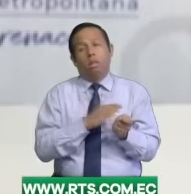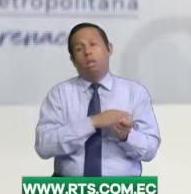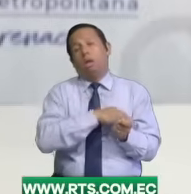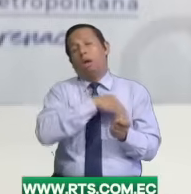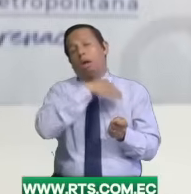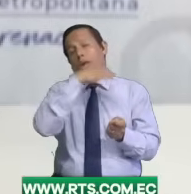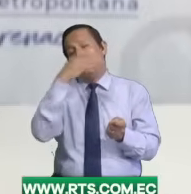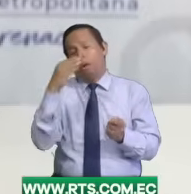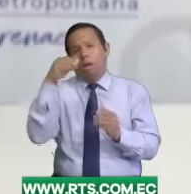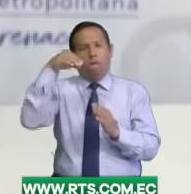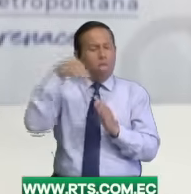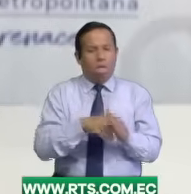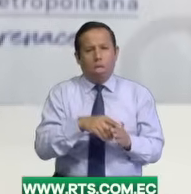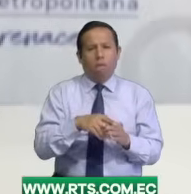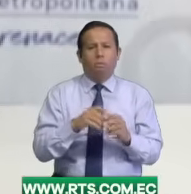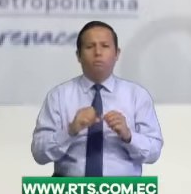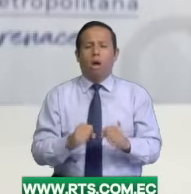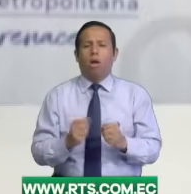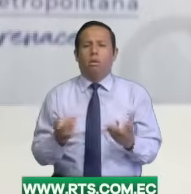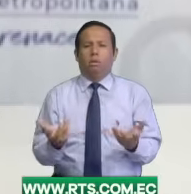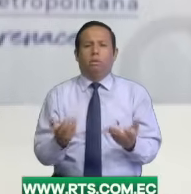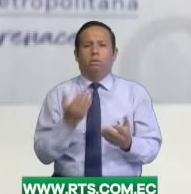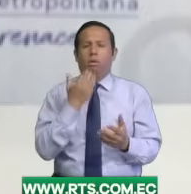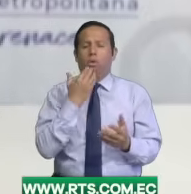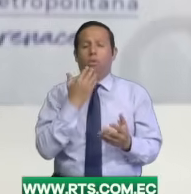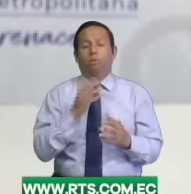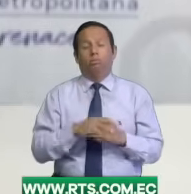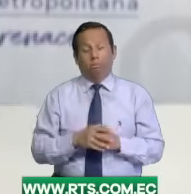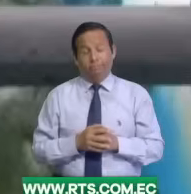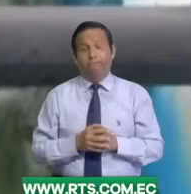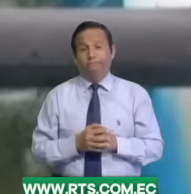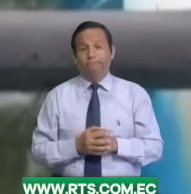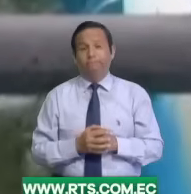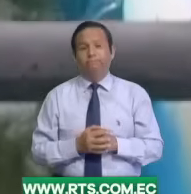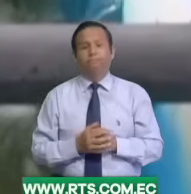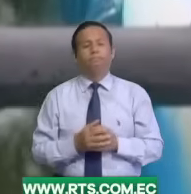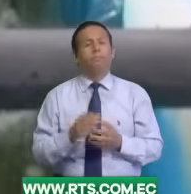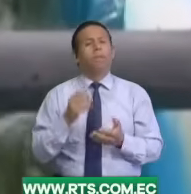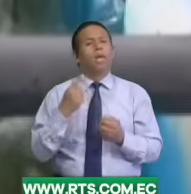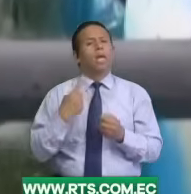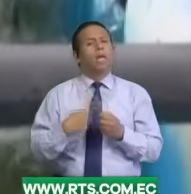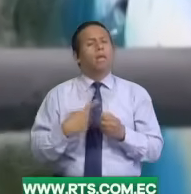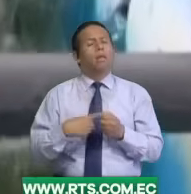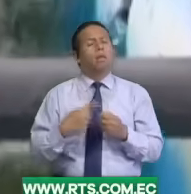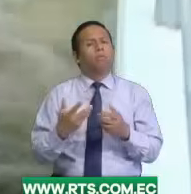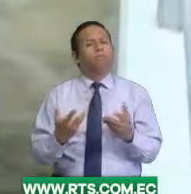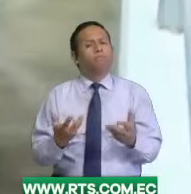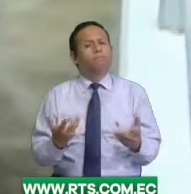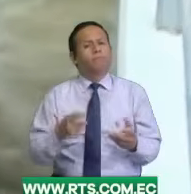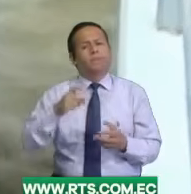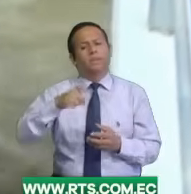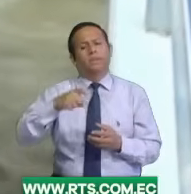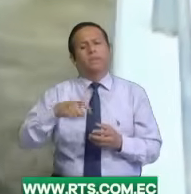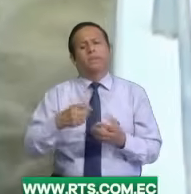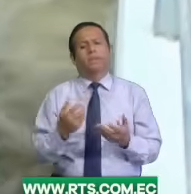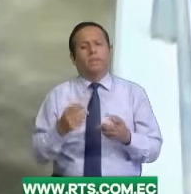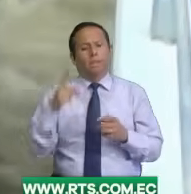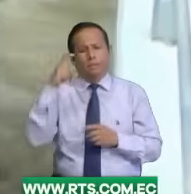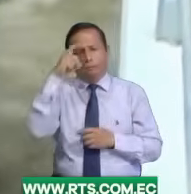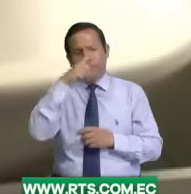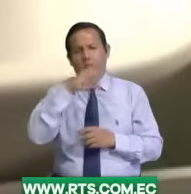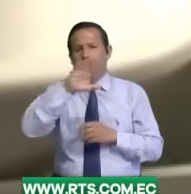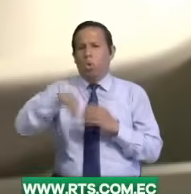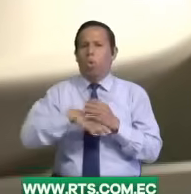bajón, y es un bajón muy fuerte en los niveles de embalses para el próximo año. La capital enfrenta un desafío que requiere de la colaboración de